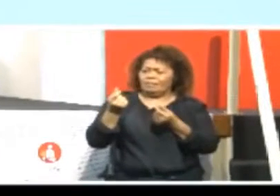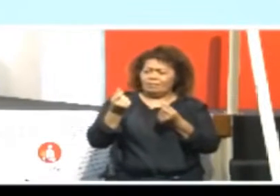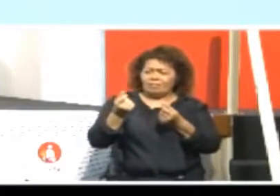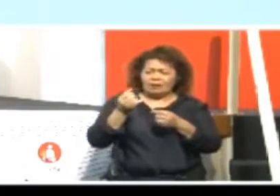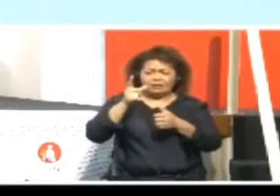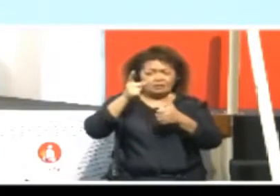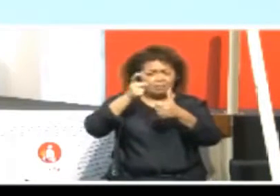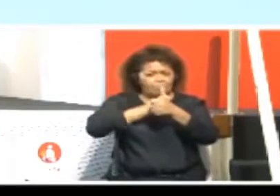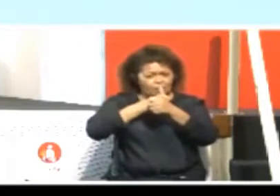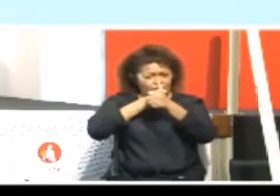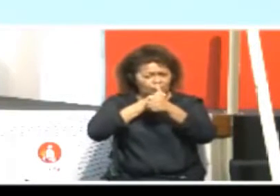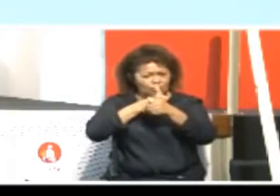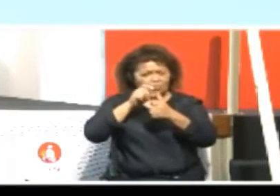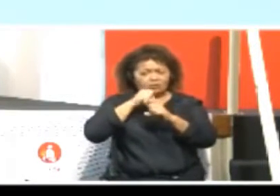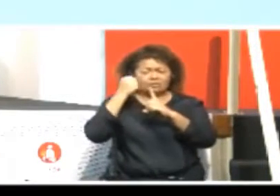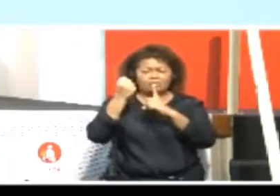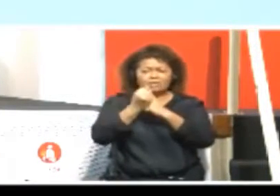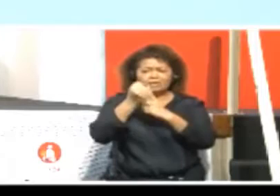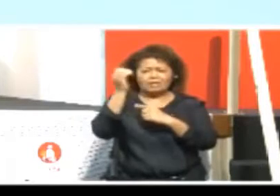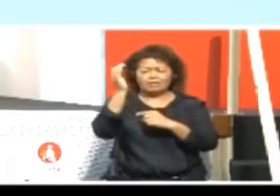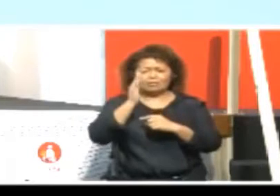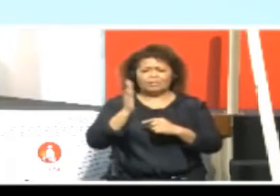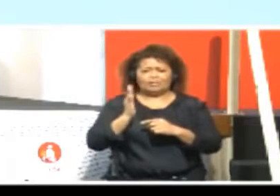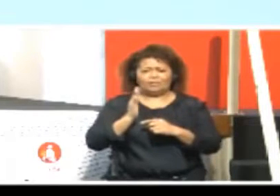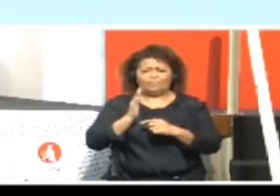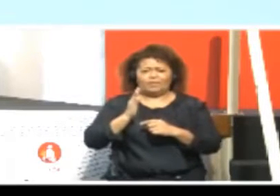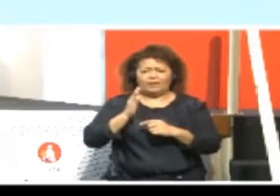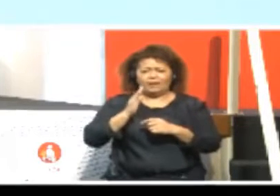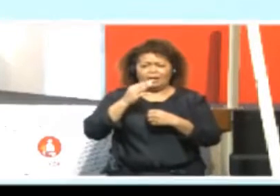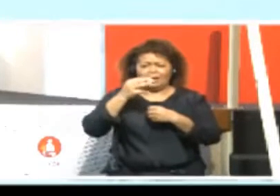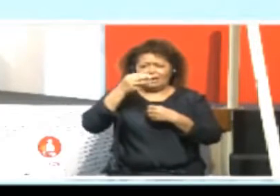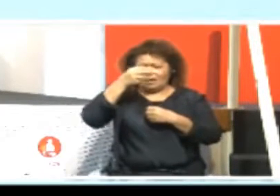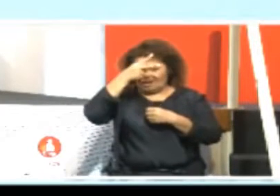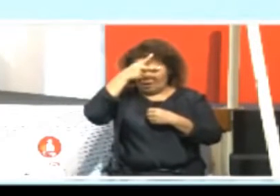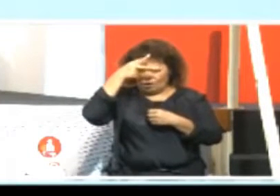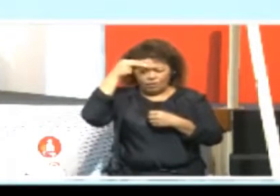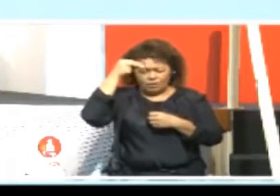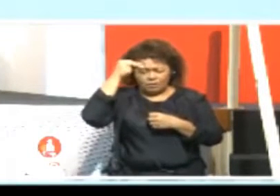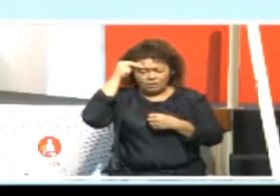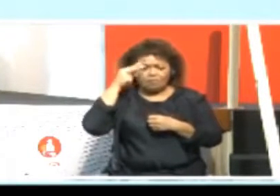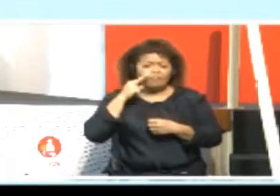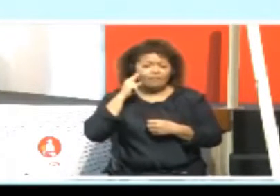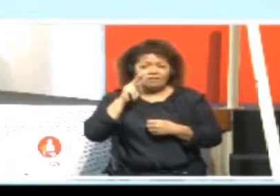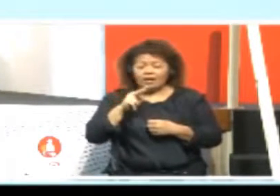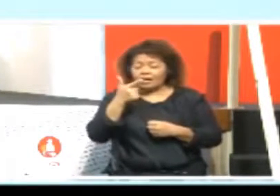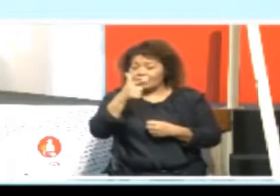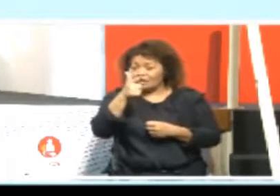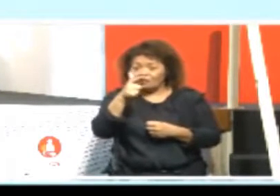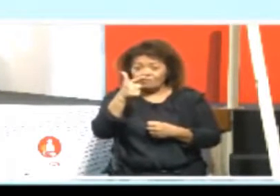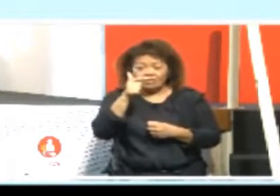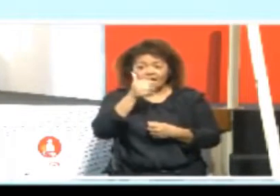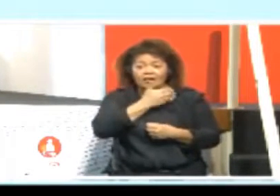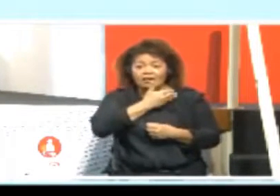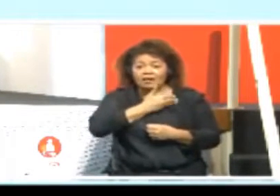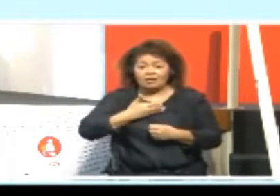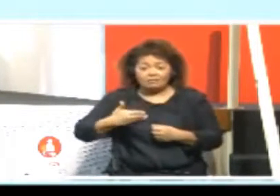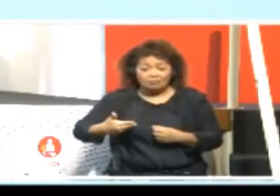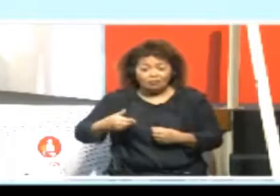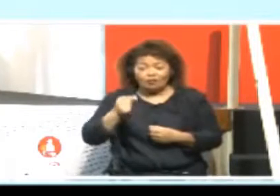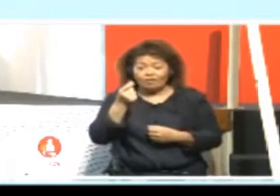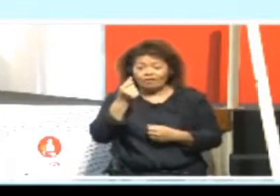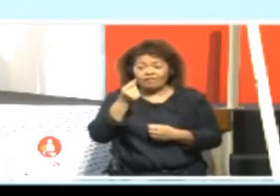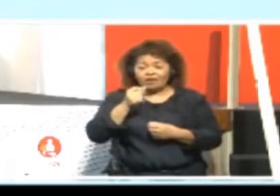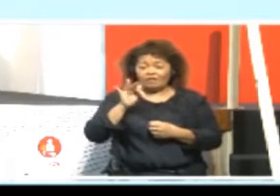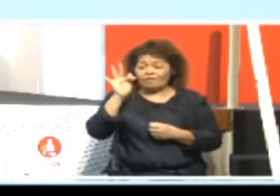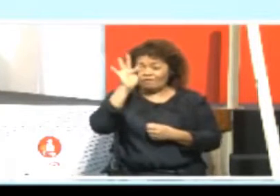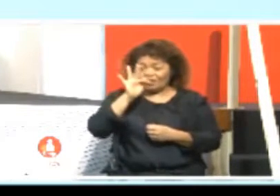que no le llega dinero ni del estado ni el gobierno central, póngase pilas entonces a recoger los impuestos que usted supuestamente tiene que